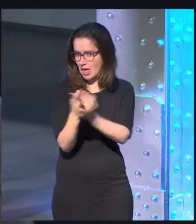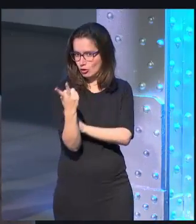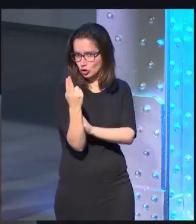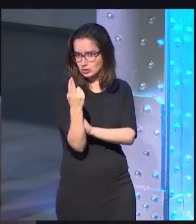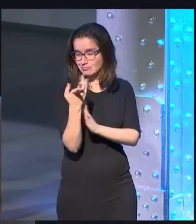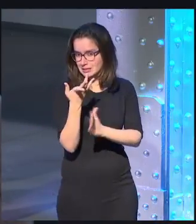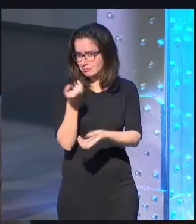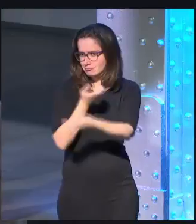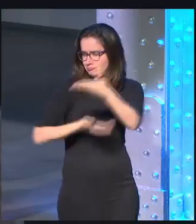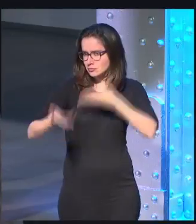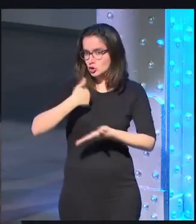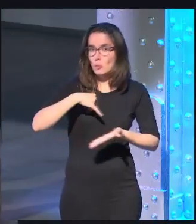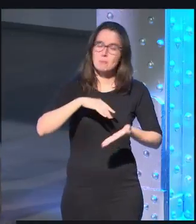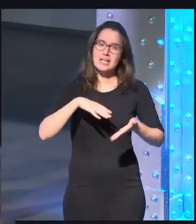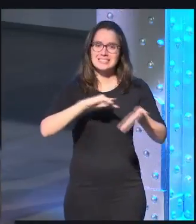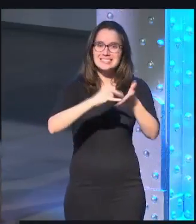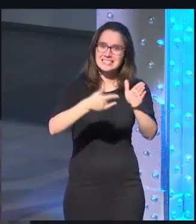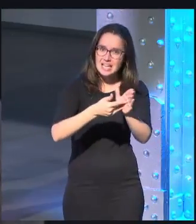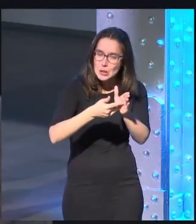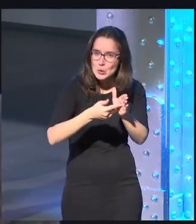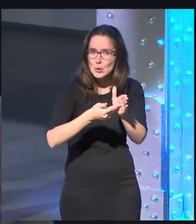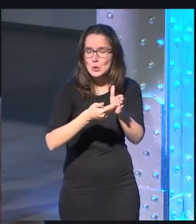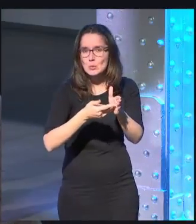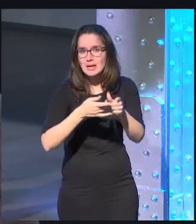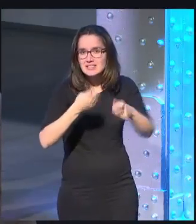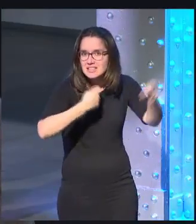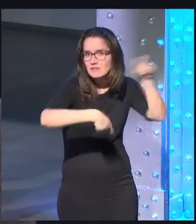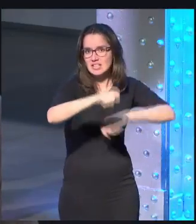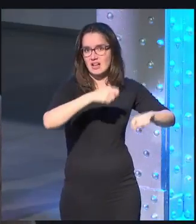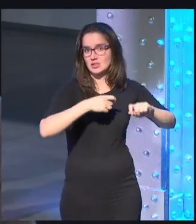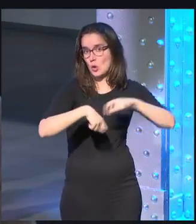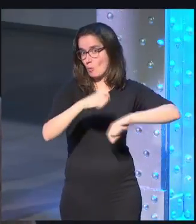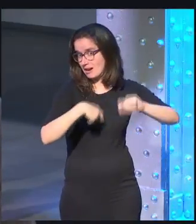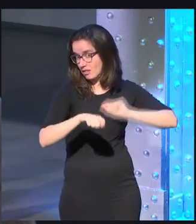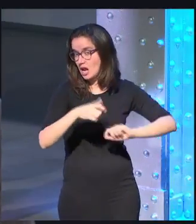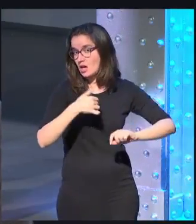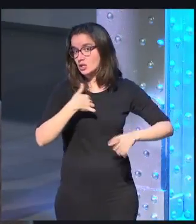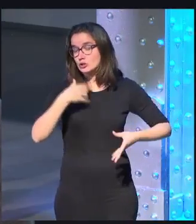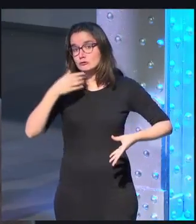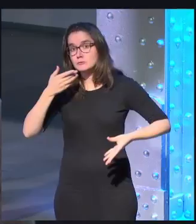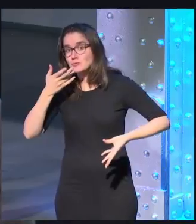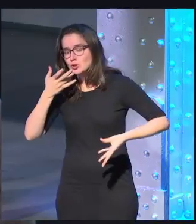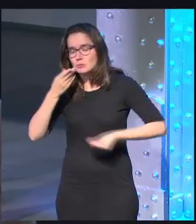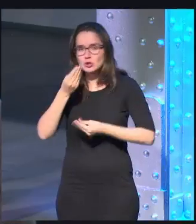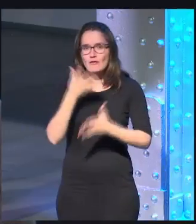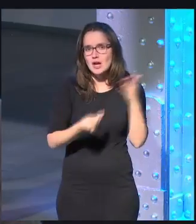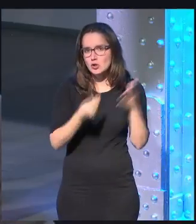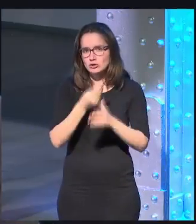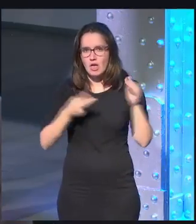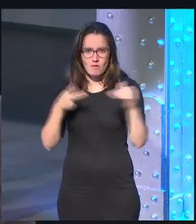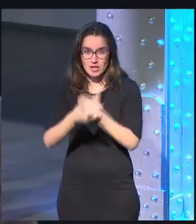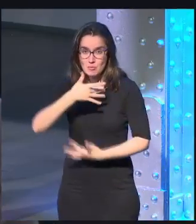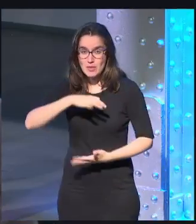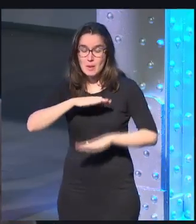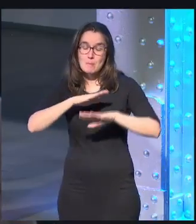caso yo tengo un más perfil técnico y de marketing, el más de ventas o comercial, y yo creo que cometes menos errores y